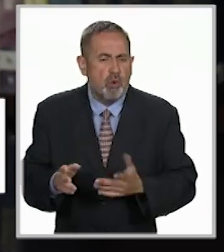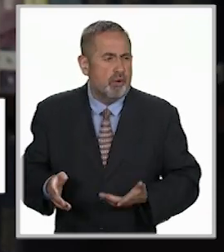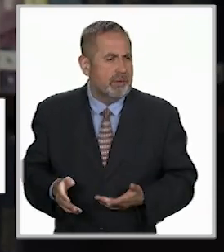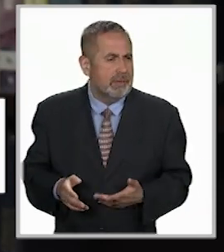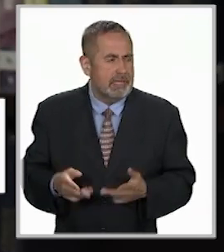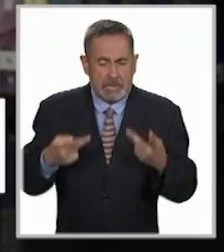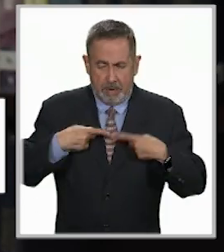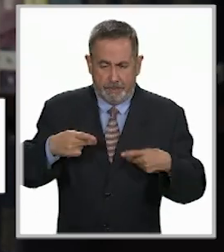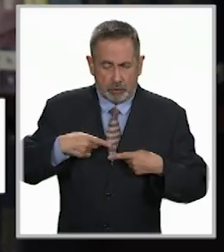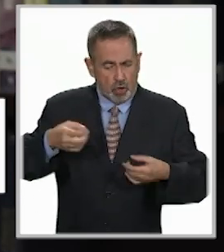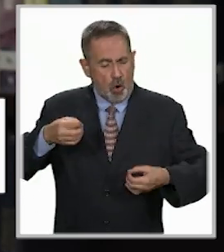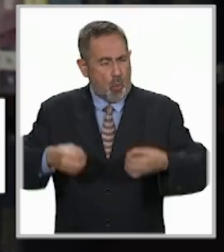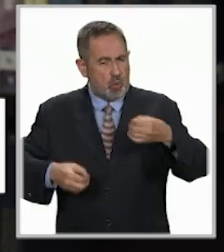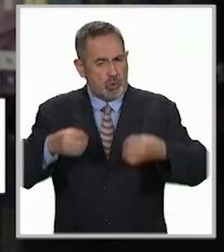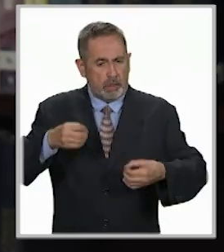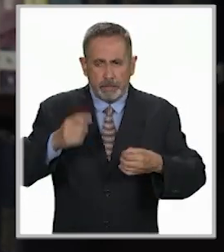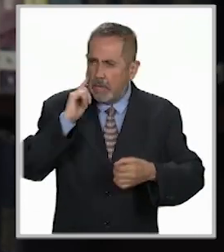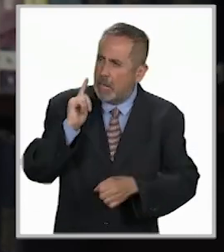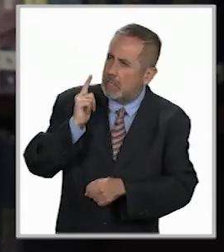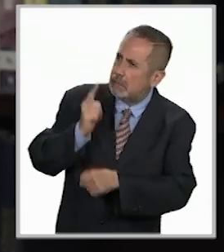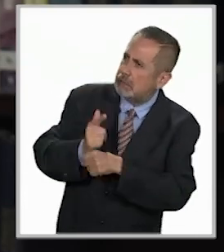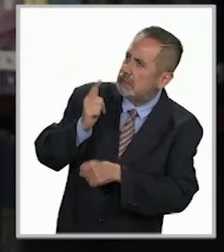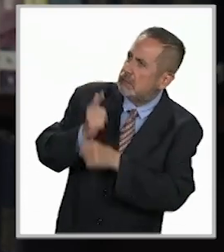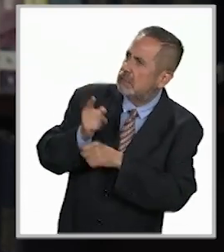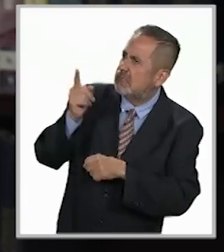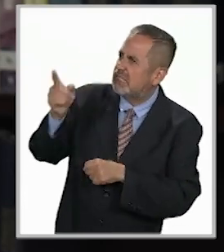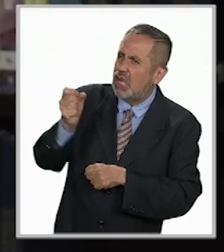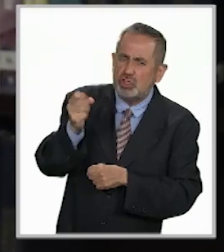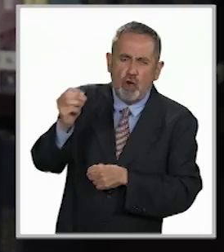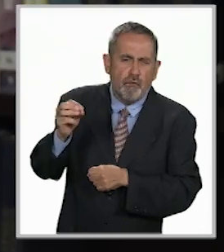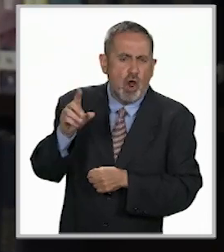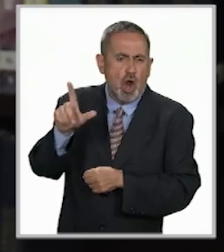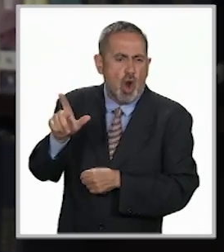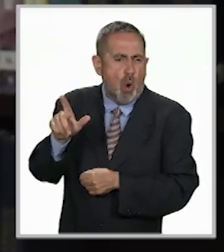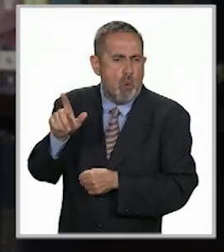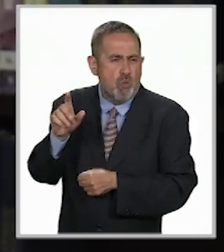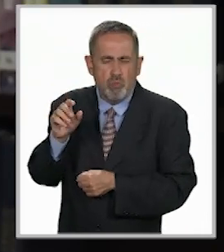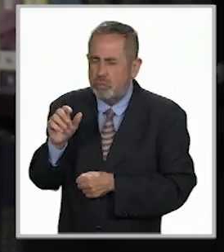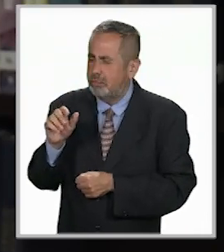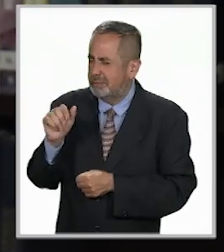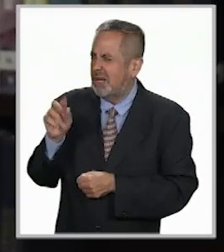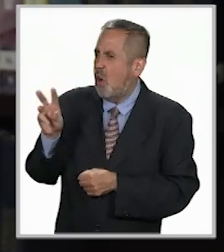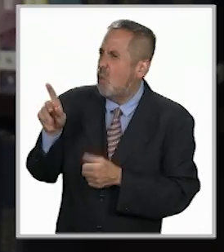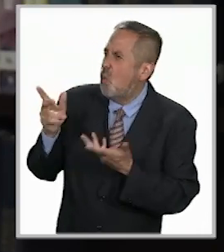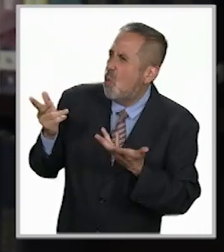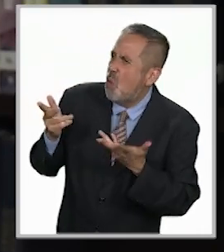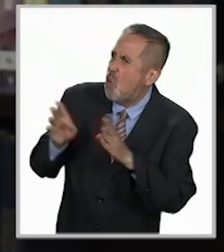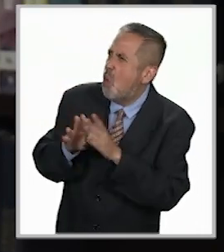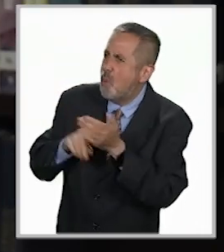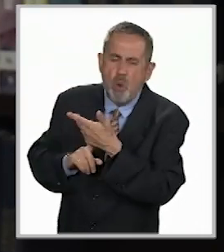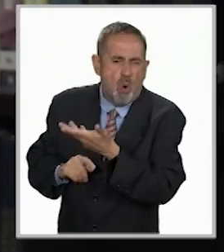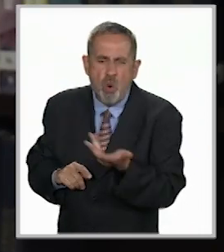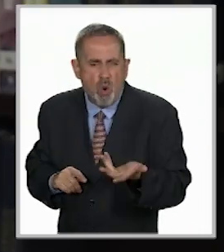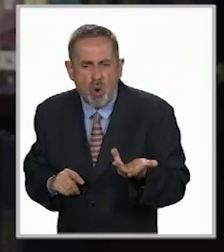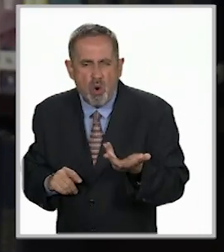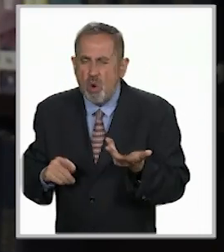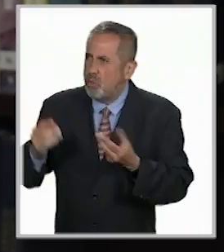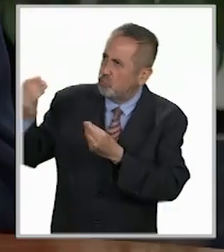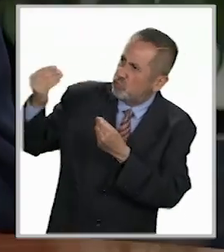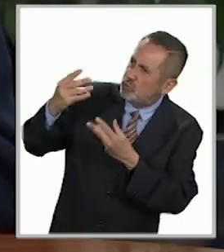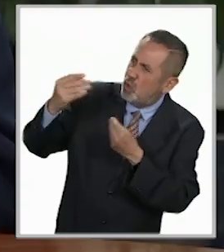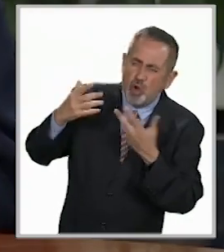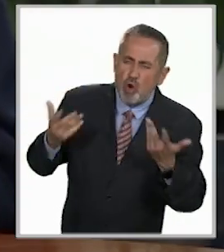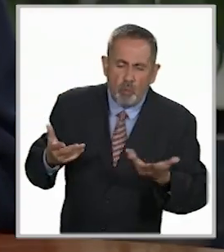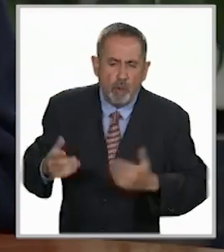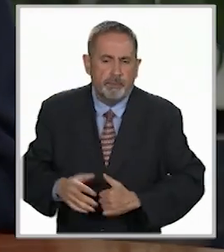¿Cómo comienza una persona juzgadora a identificar el soft law y a emplearlo como una fuente?